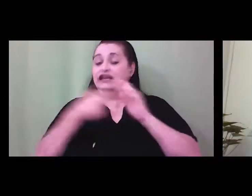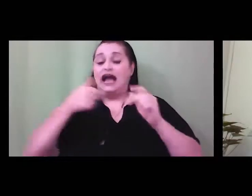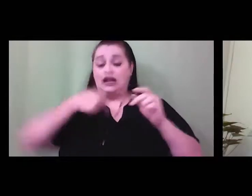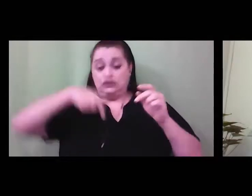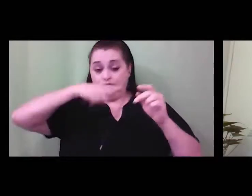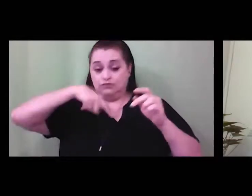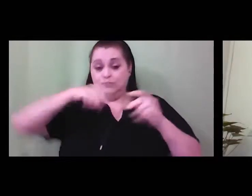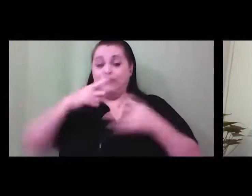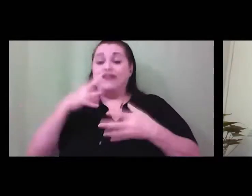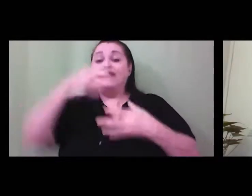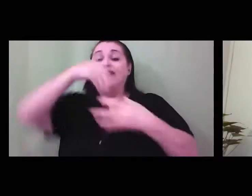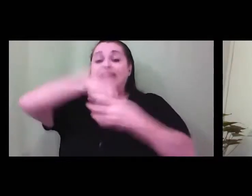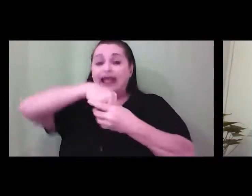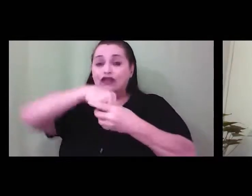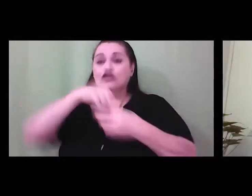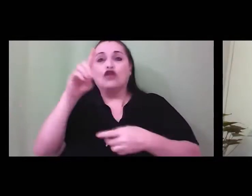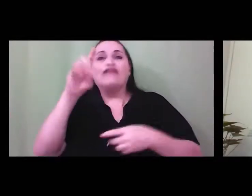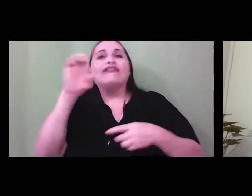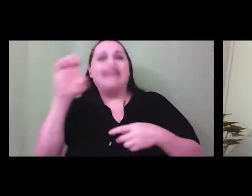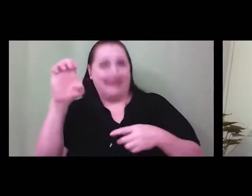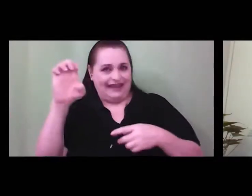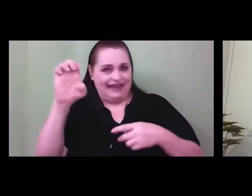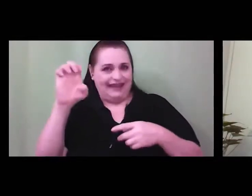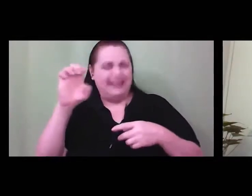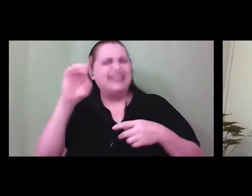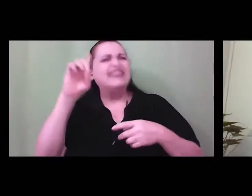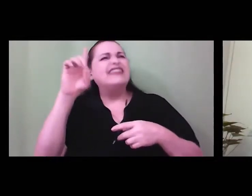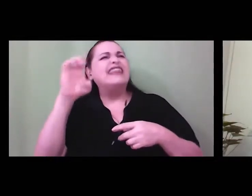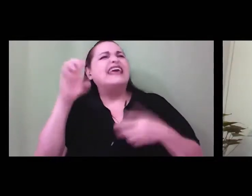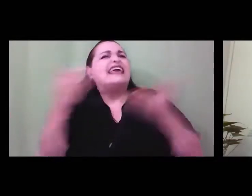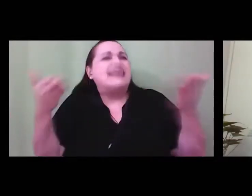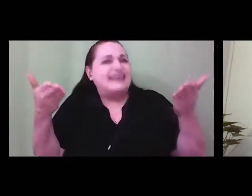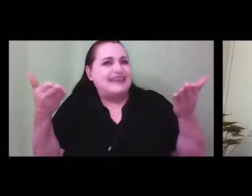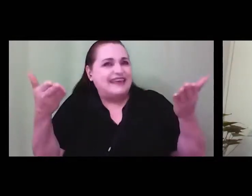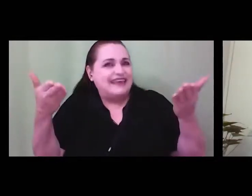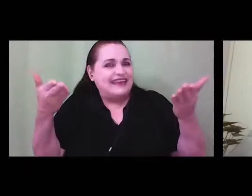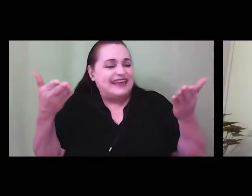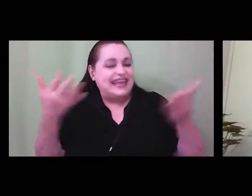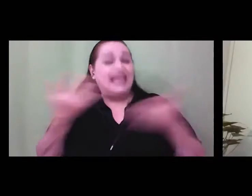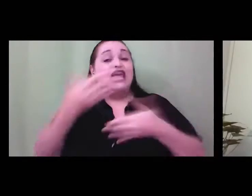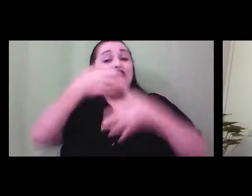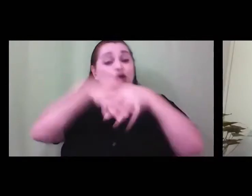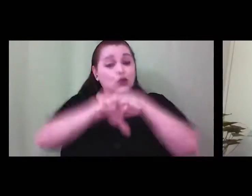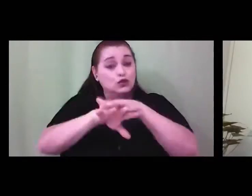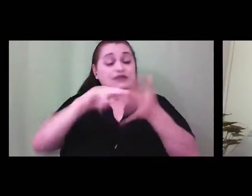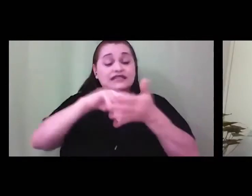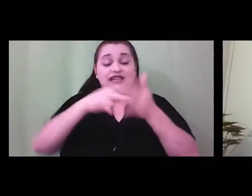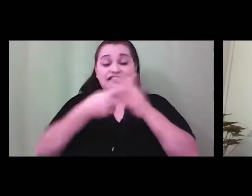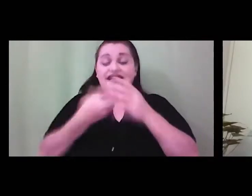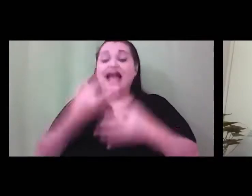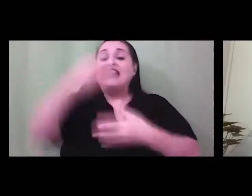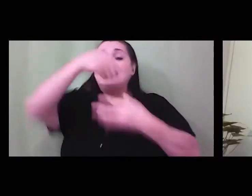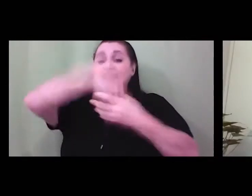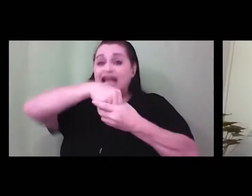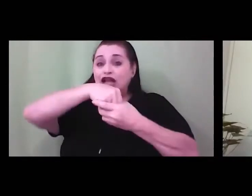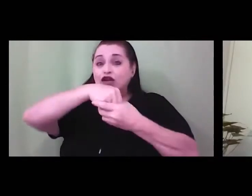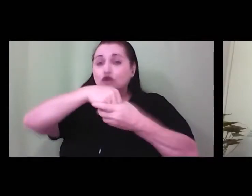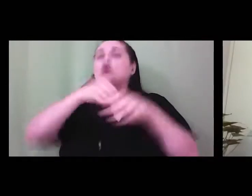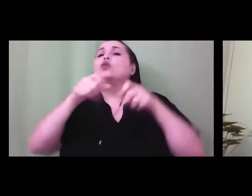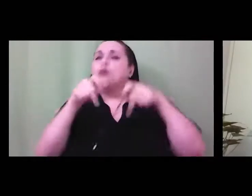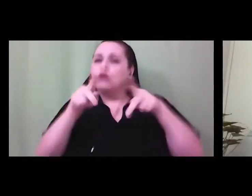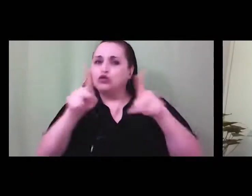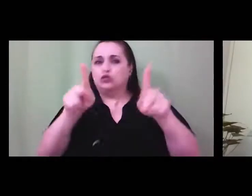de, y en este caso, ¿dentro de qué? Inclusión significa estar dentro de las oportunidades